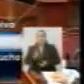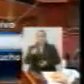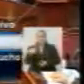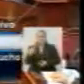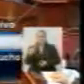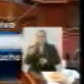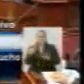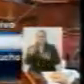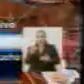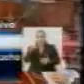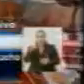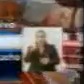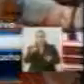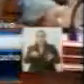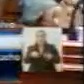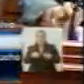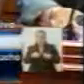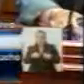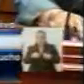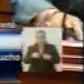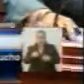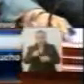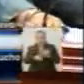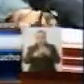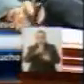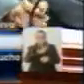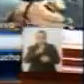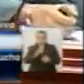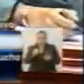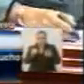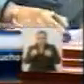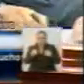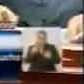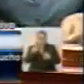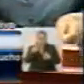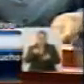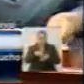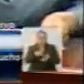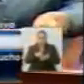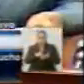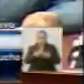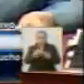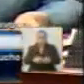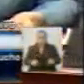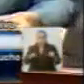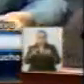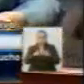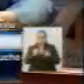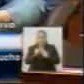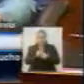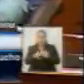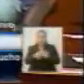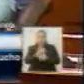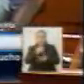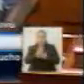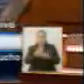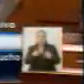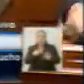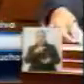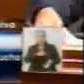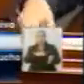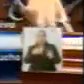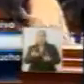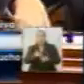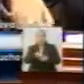queremos reconocer que el estado tiene una deuda histórica con Los Caídos en el